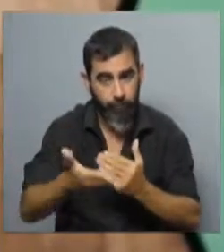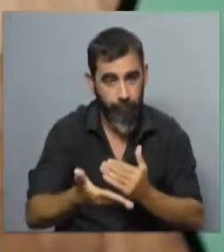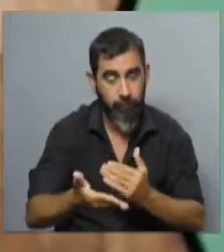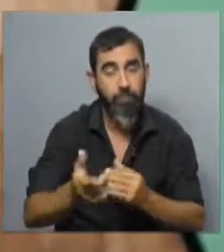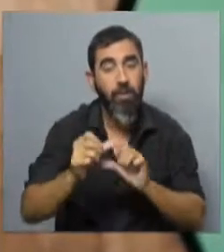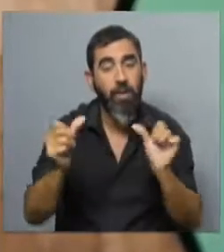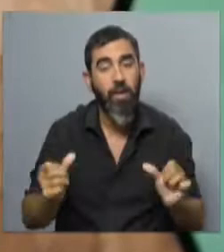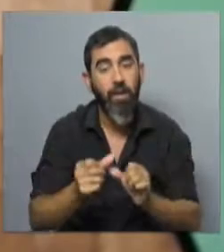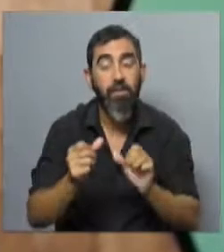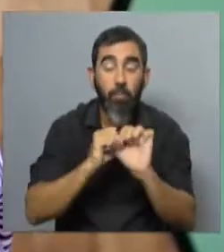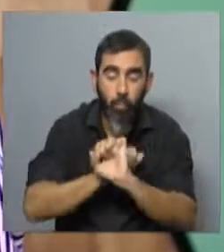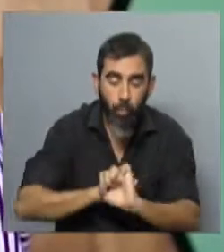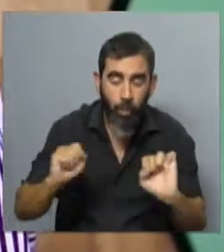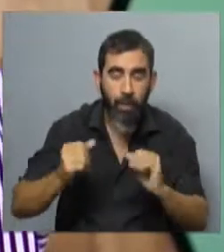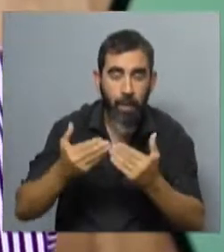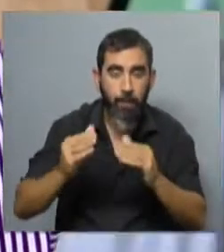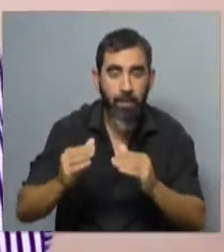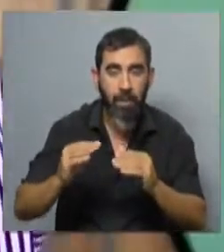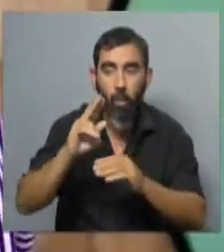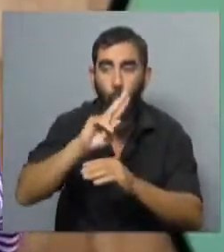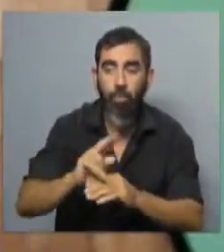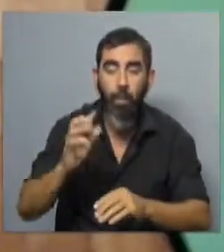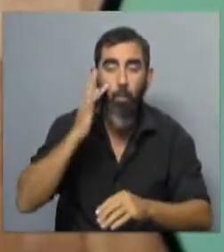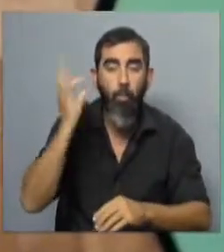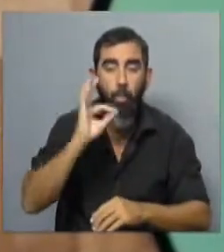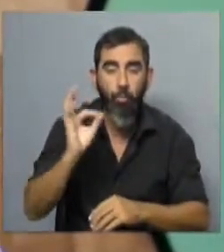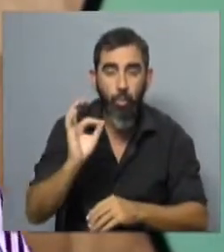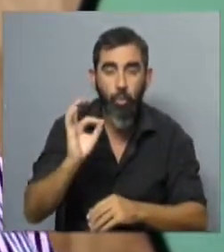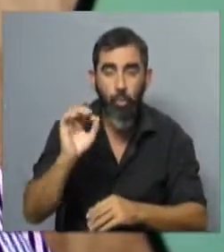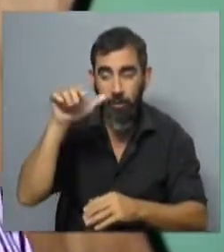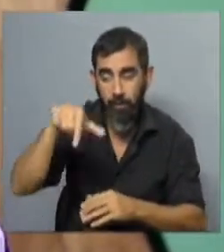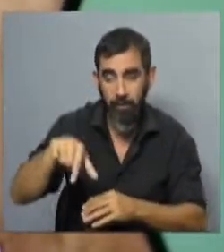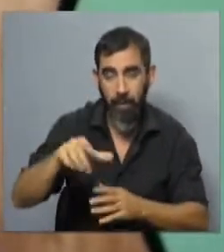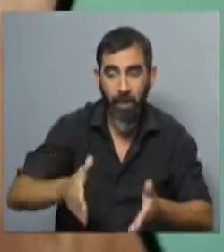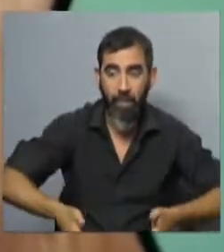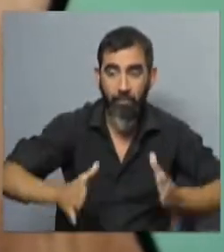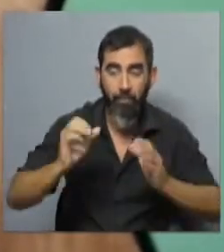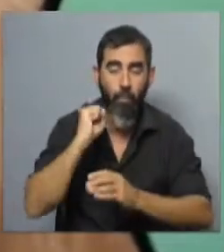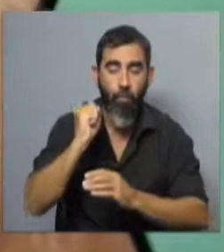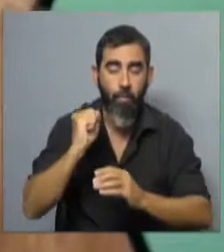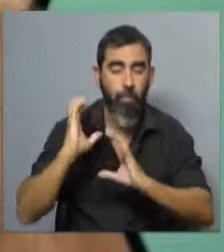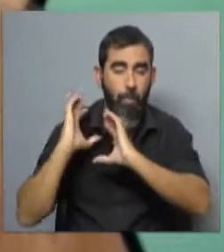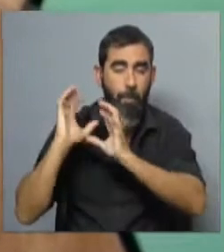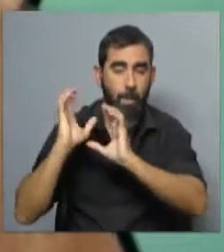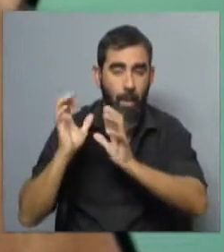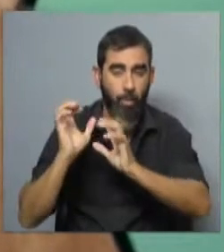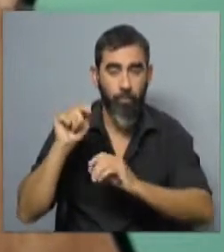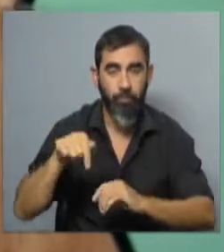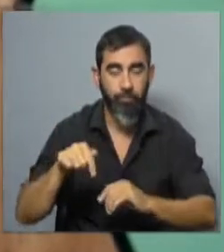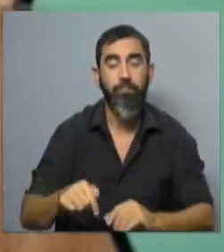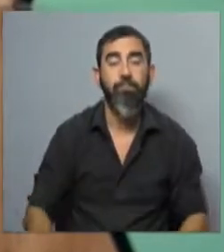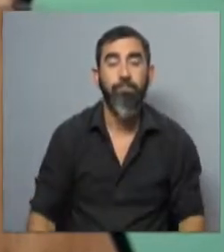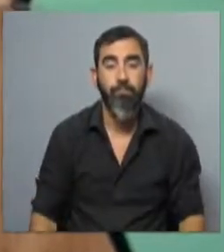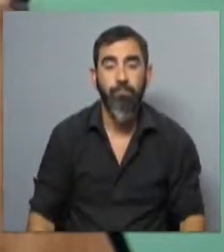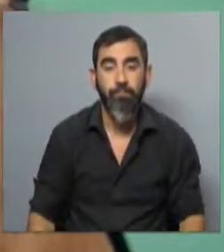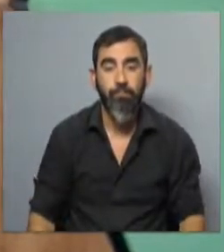es tratar de empezar a darle un uso transitorio a el edificio emblemático del mercado, en donde se